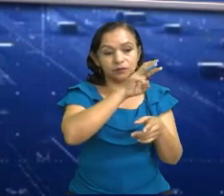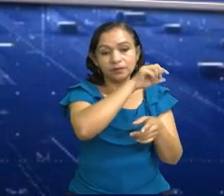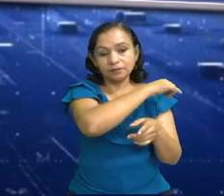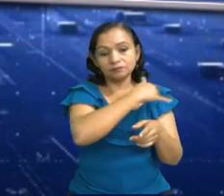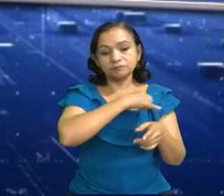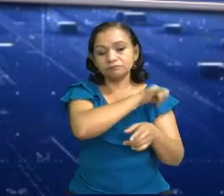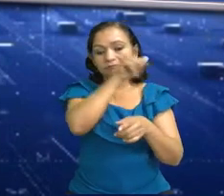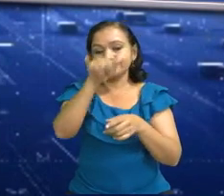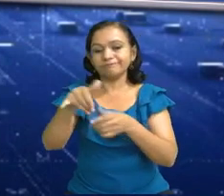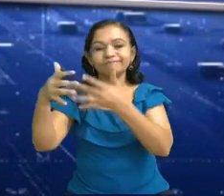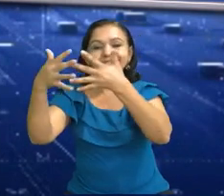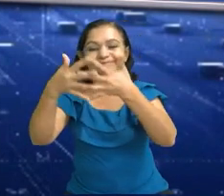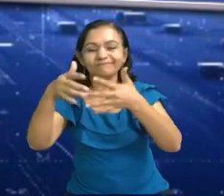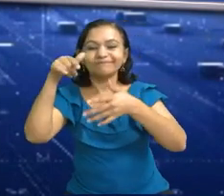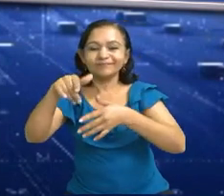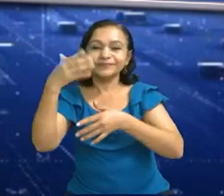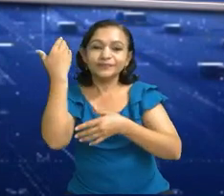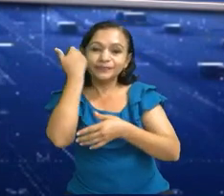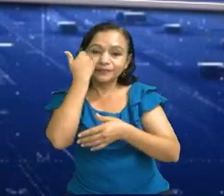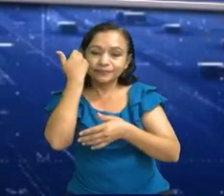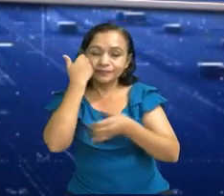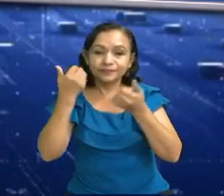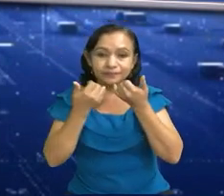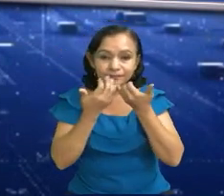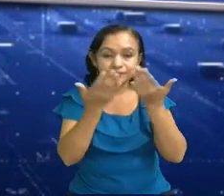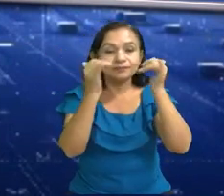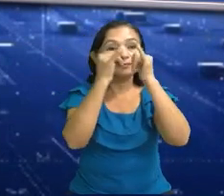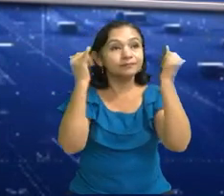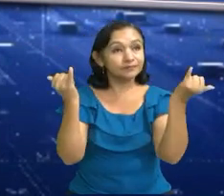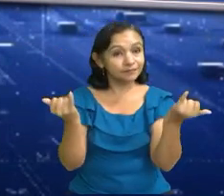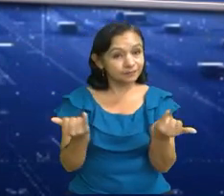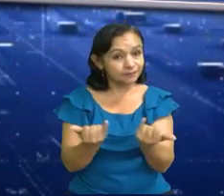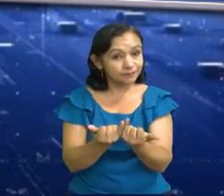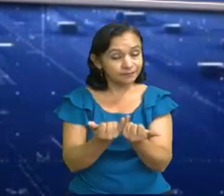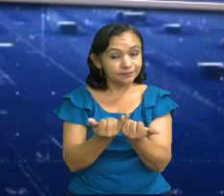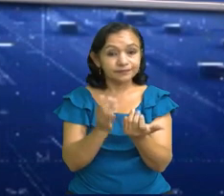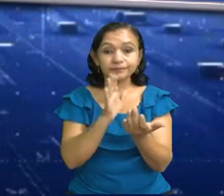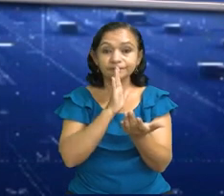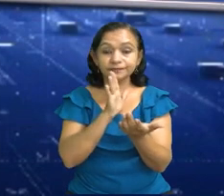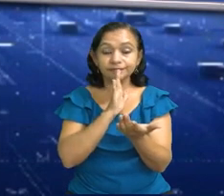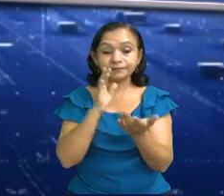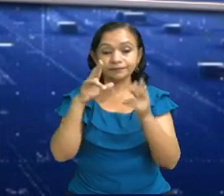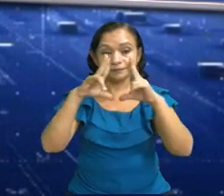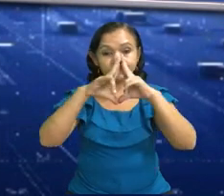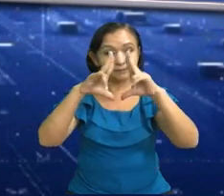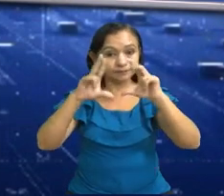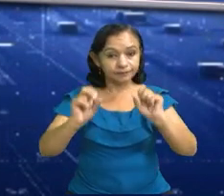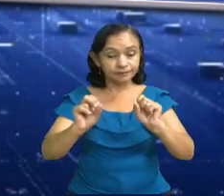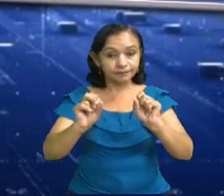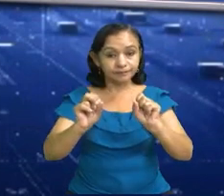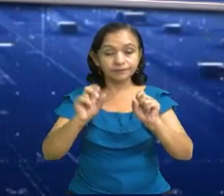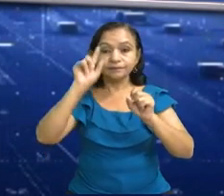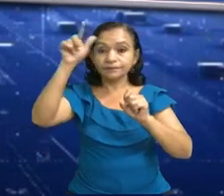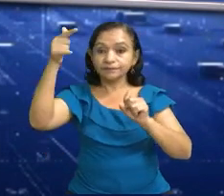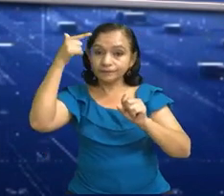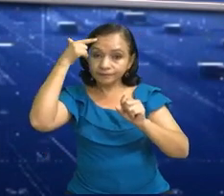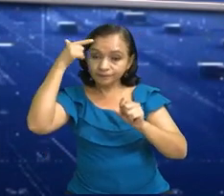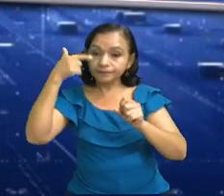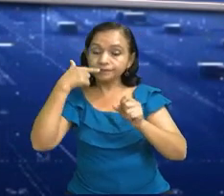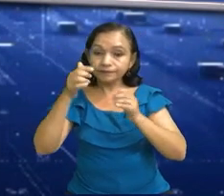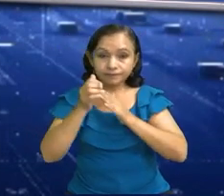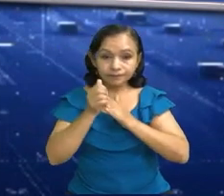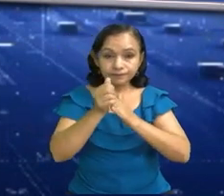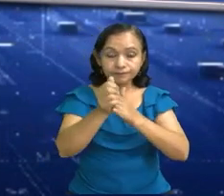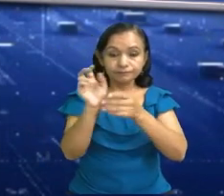China. Esto es en relación a la información internacional. En lo que refiere a nuestro país como una prioridad de nuestro gobierno y dando seguimiento